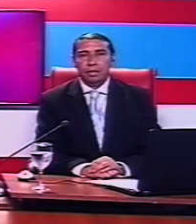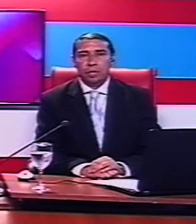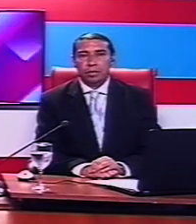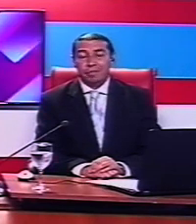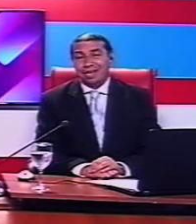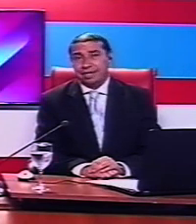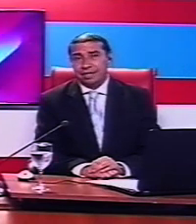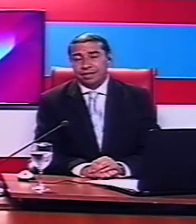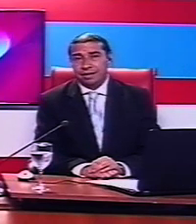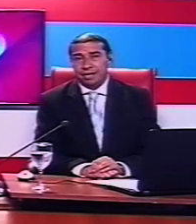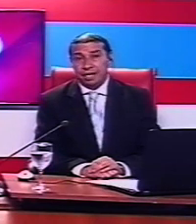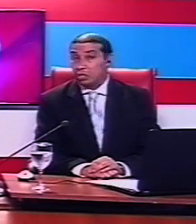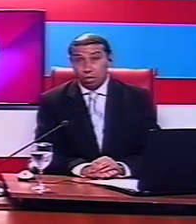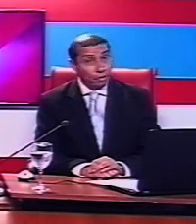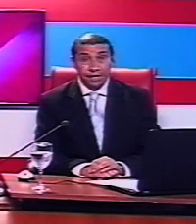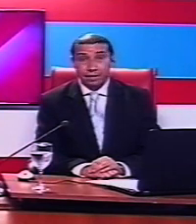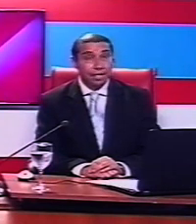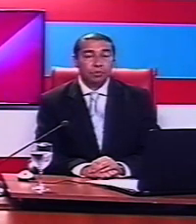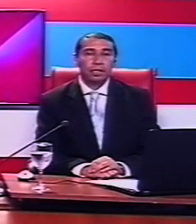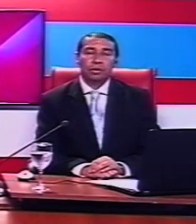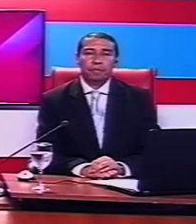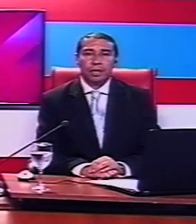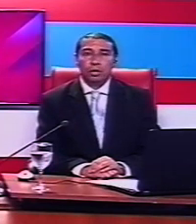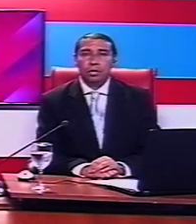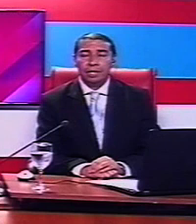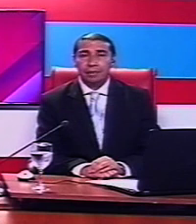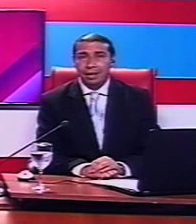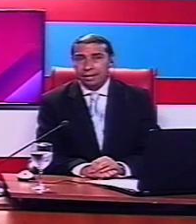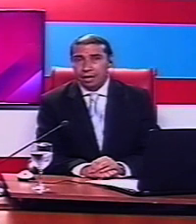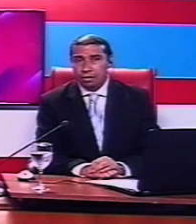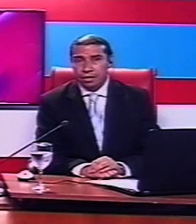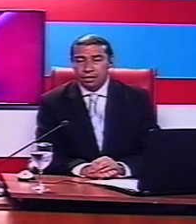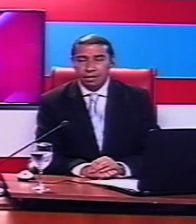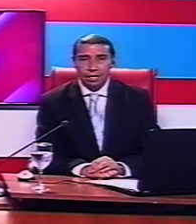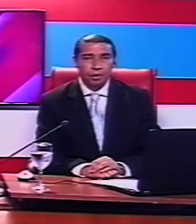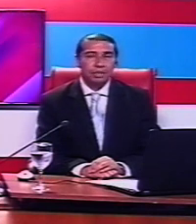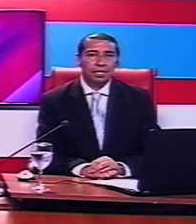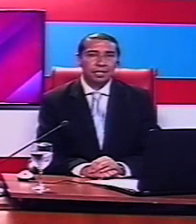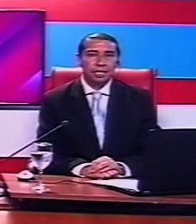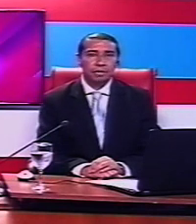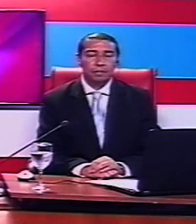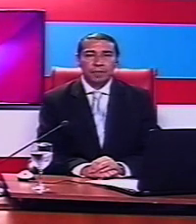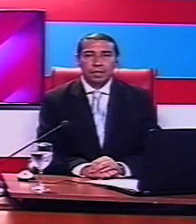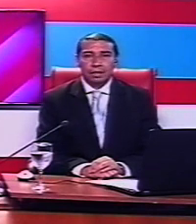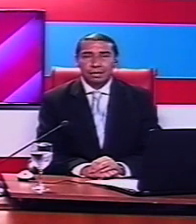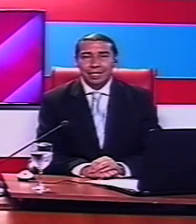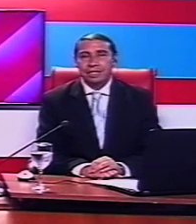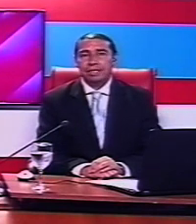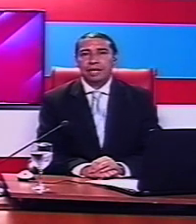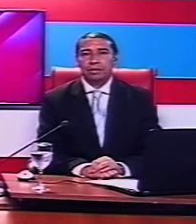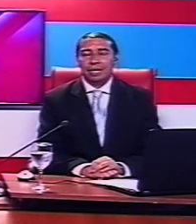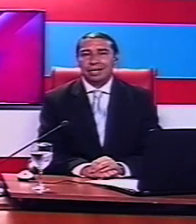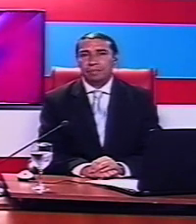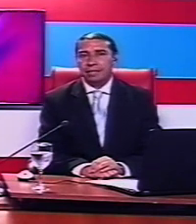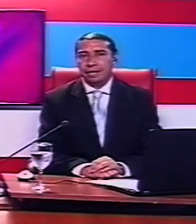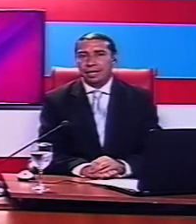Finalmente, y luego de meses de no ponerse de acuerdo, los honorables legisladores de la provincia del Chaco